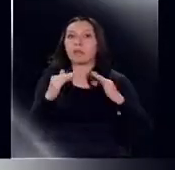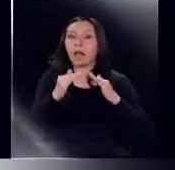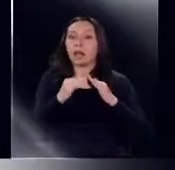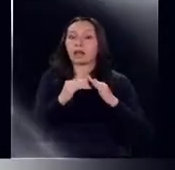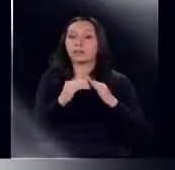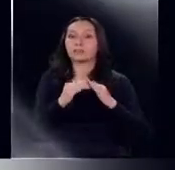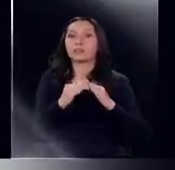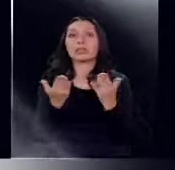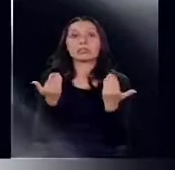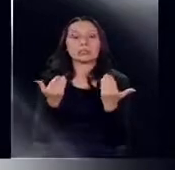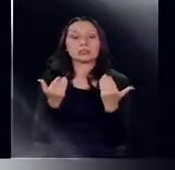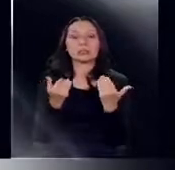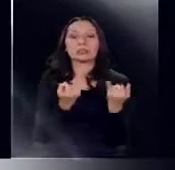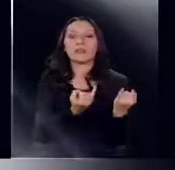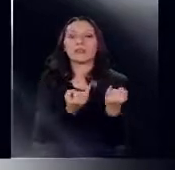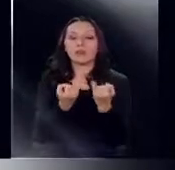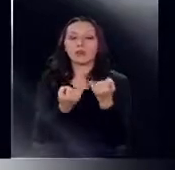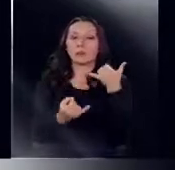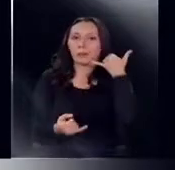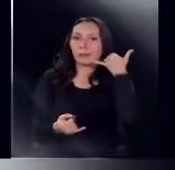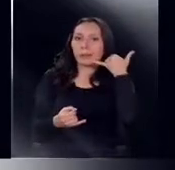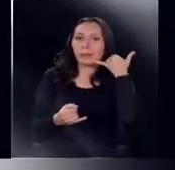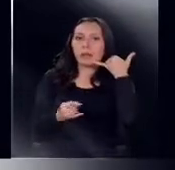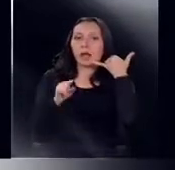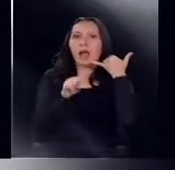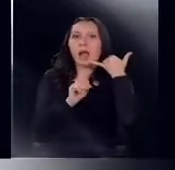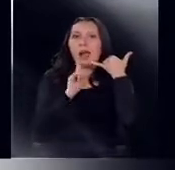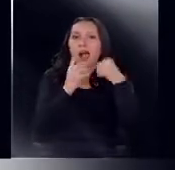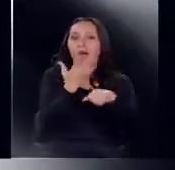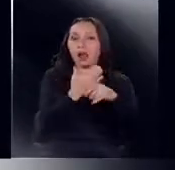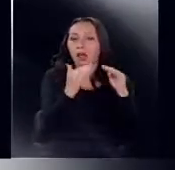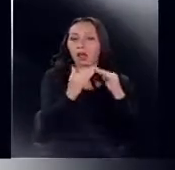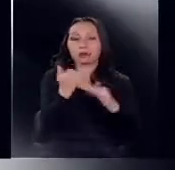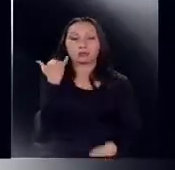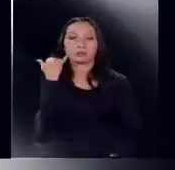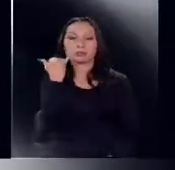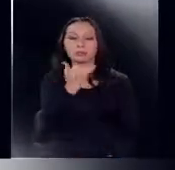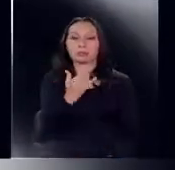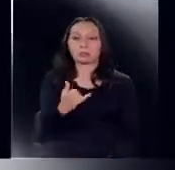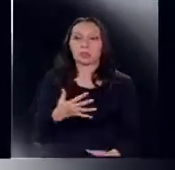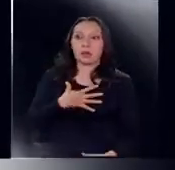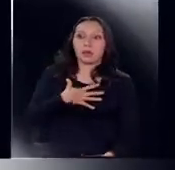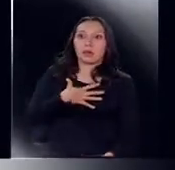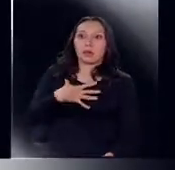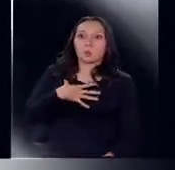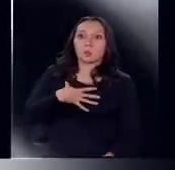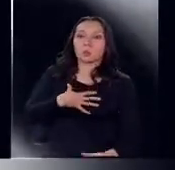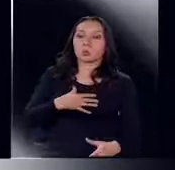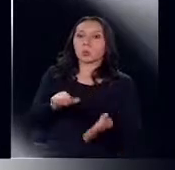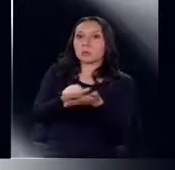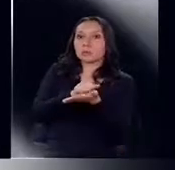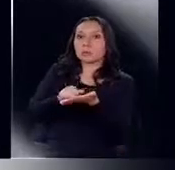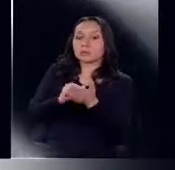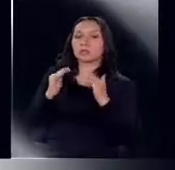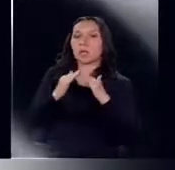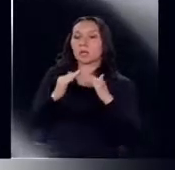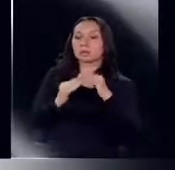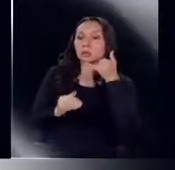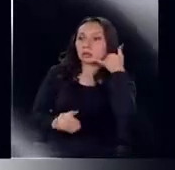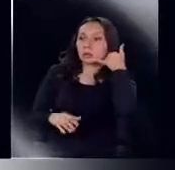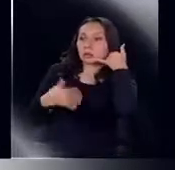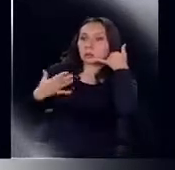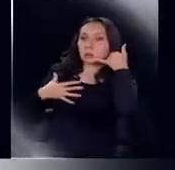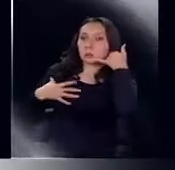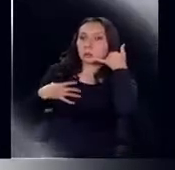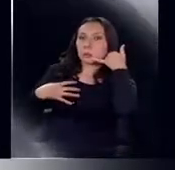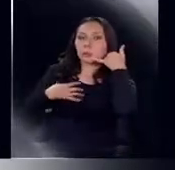necesitando varias antecedentes que estarían en el domicilio. Esta llamada afecta a la asesora del hogar, a quien también le